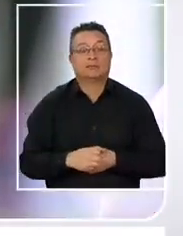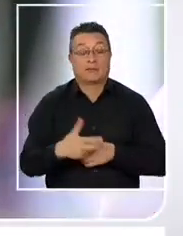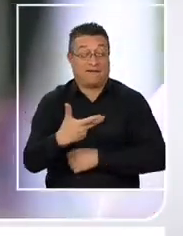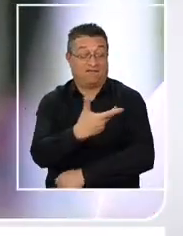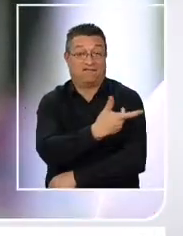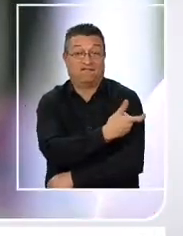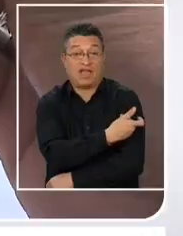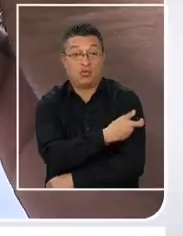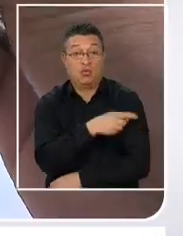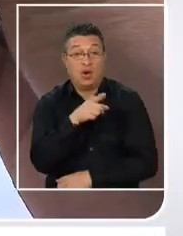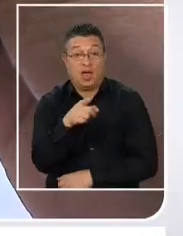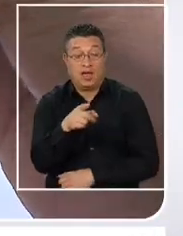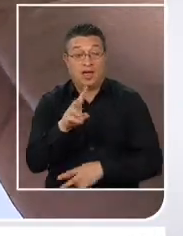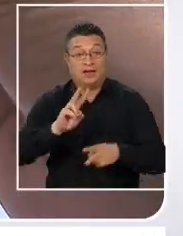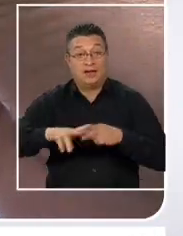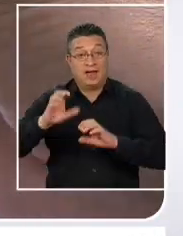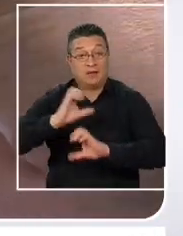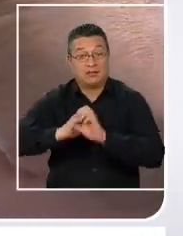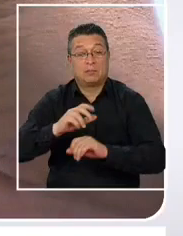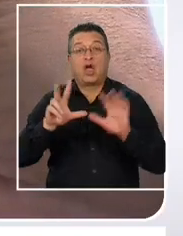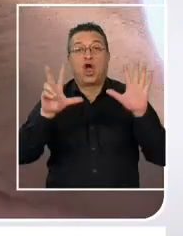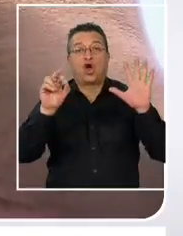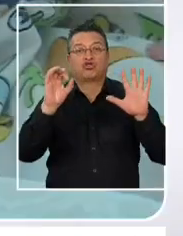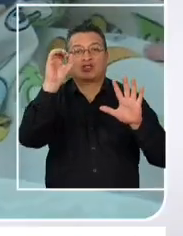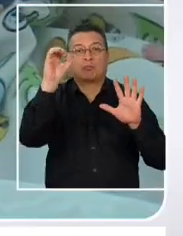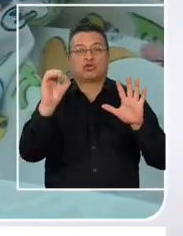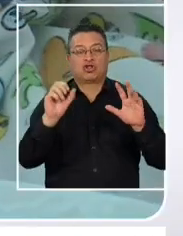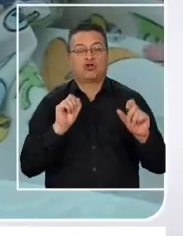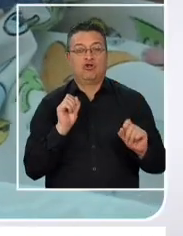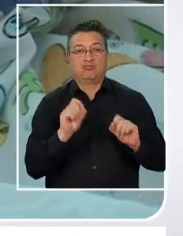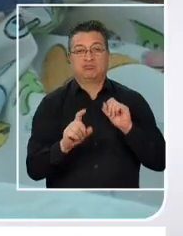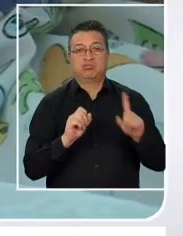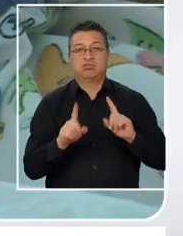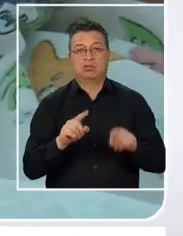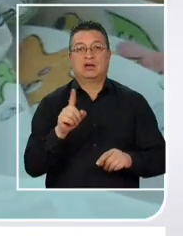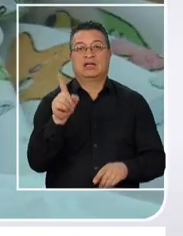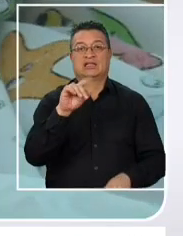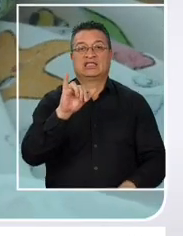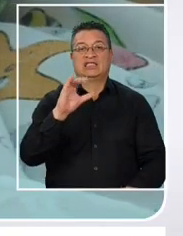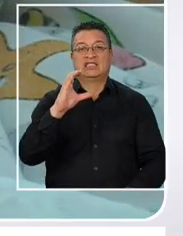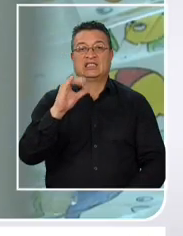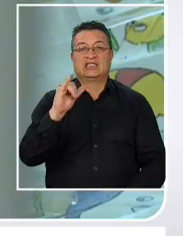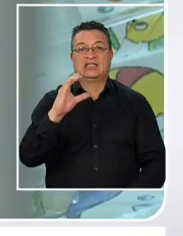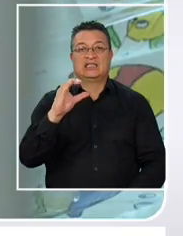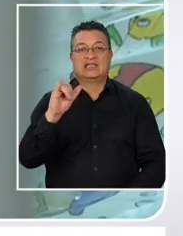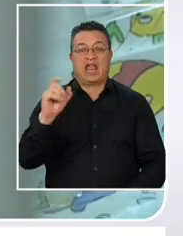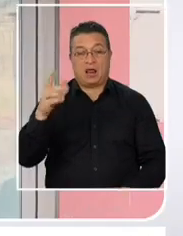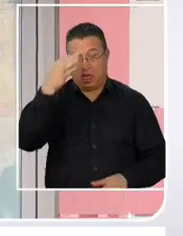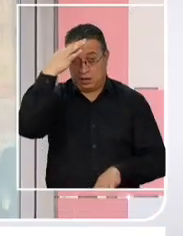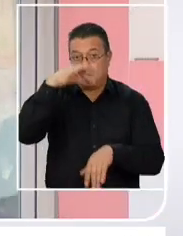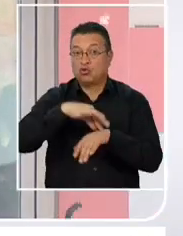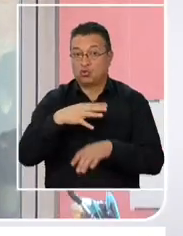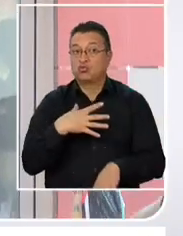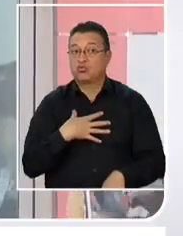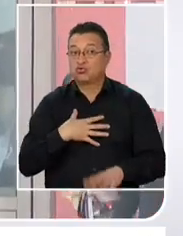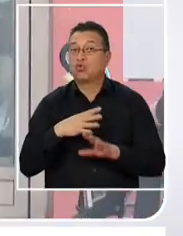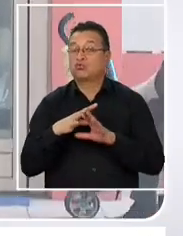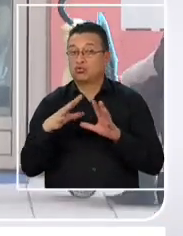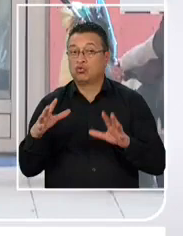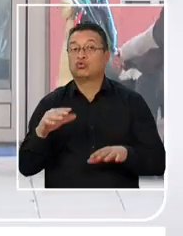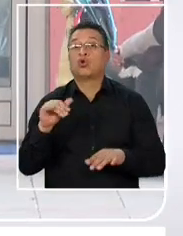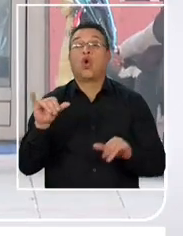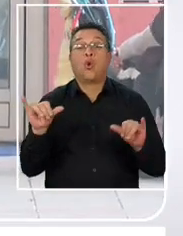por GlaxoSmithKline genera un 80% de inmunidad frente al sincicial, una enfermedad muy temida también por los padres